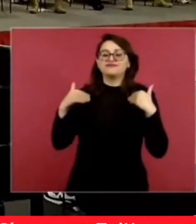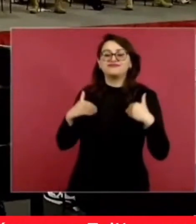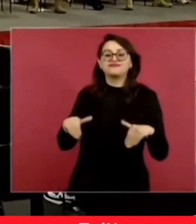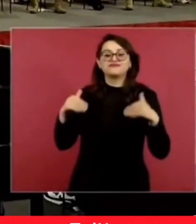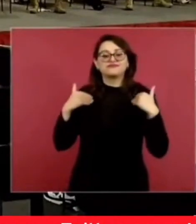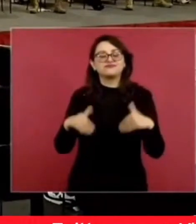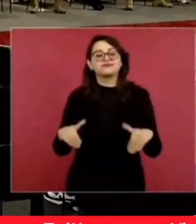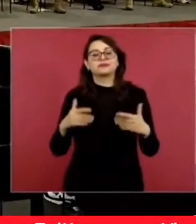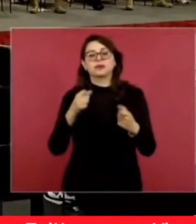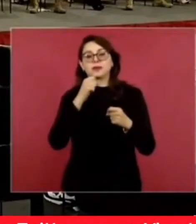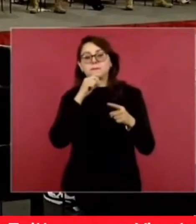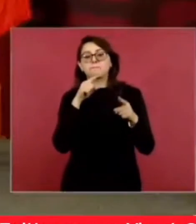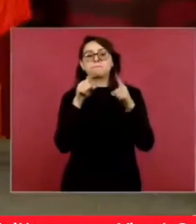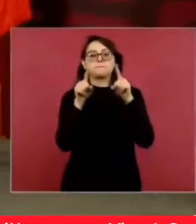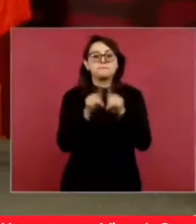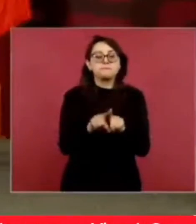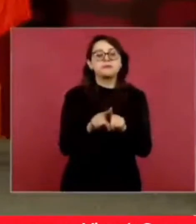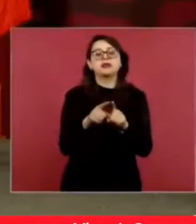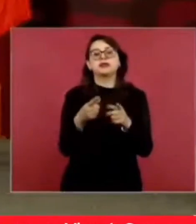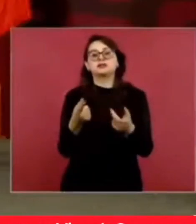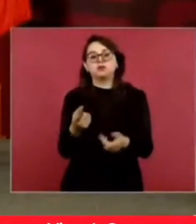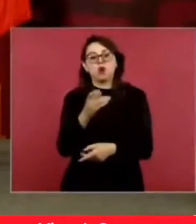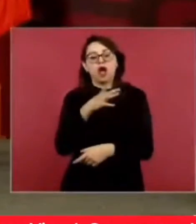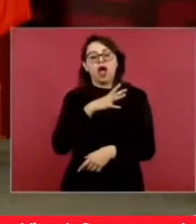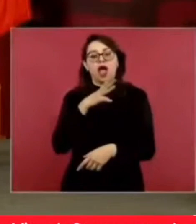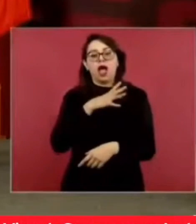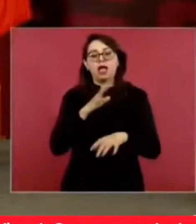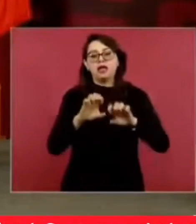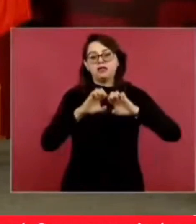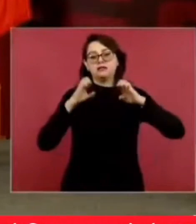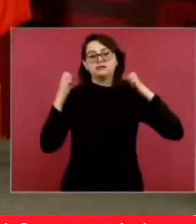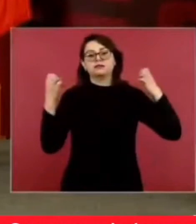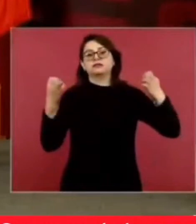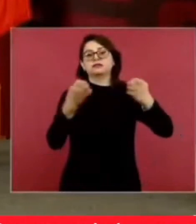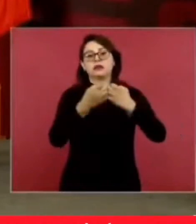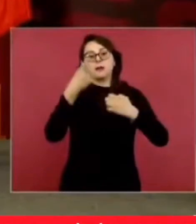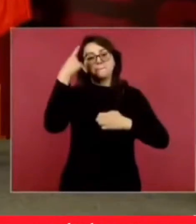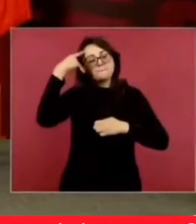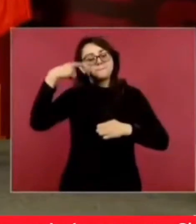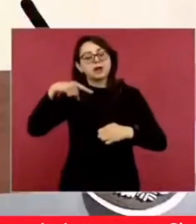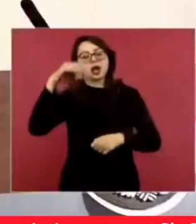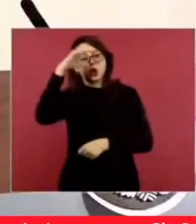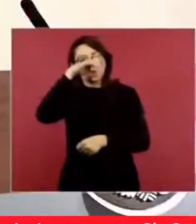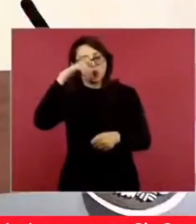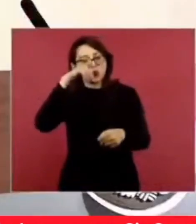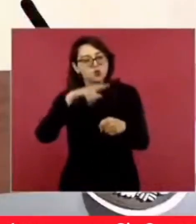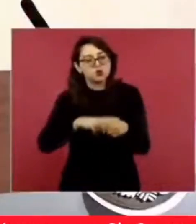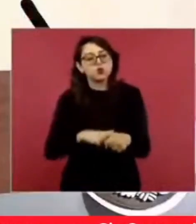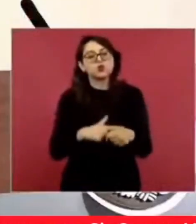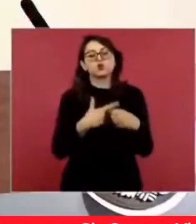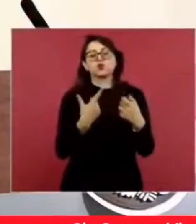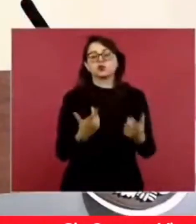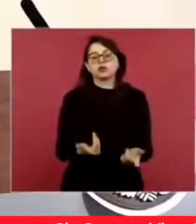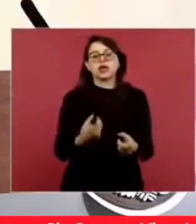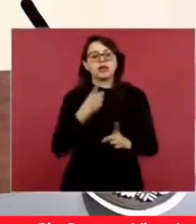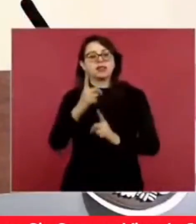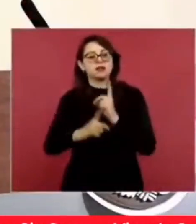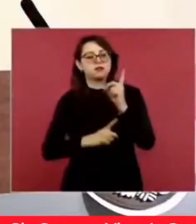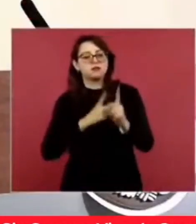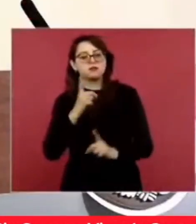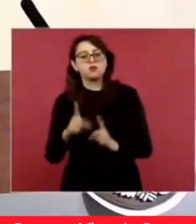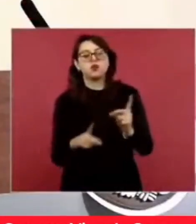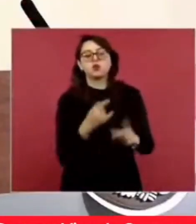multiusos para encuentros culturales un moderno skatepark juegos infantiles quimazo exterior multicanchas deportivas